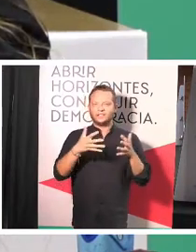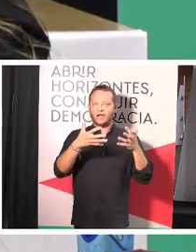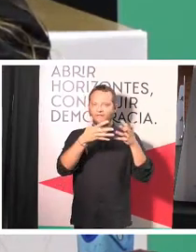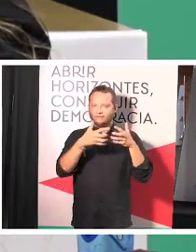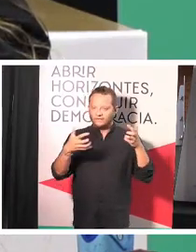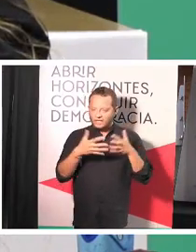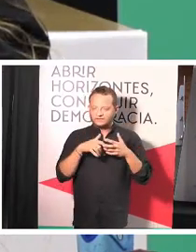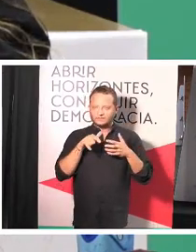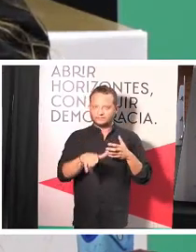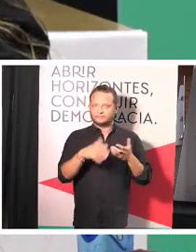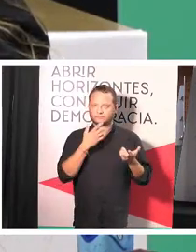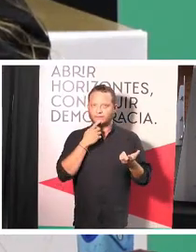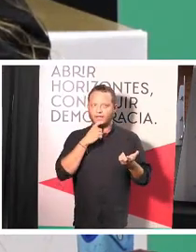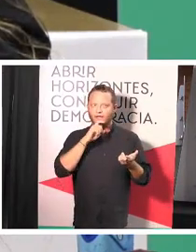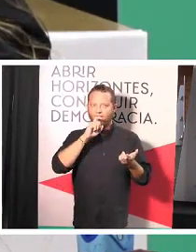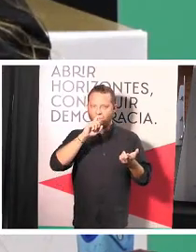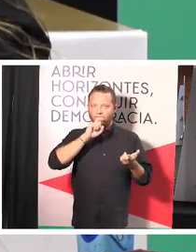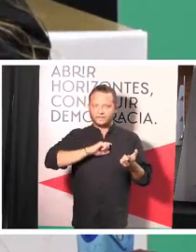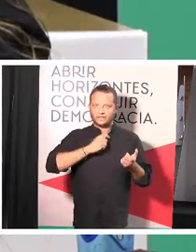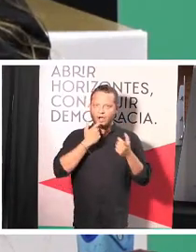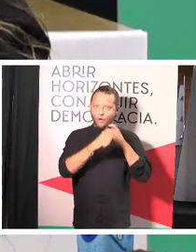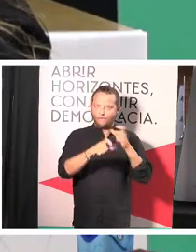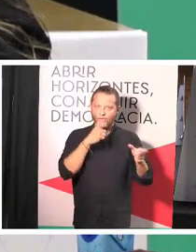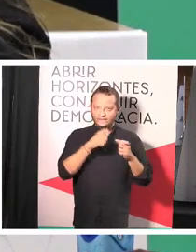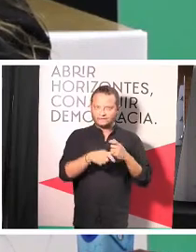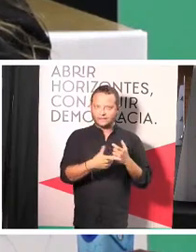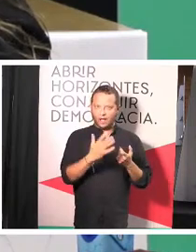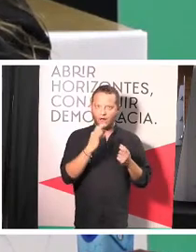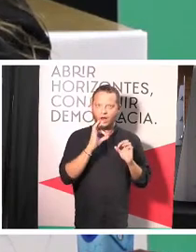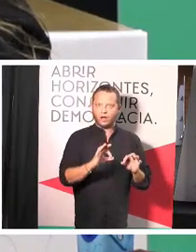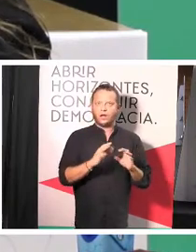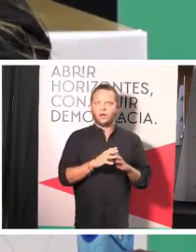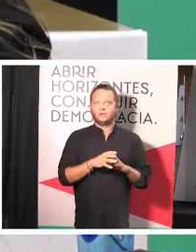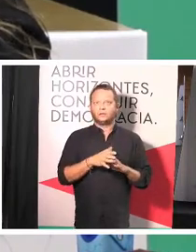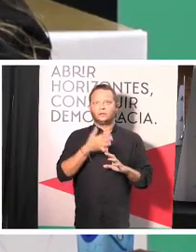son realmente ofensivas y realmente